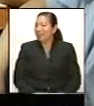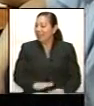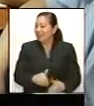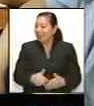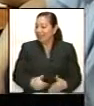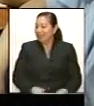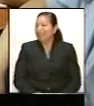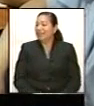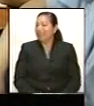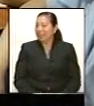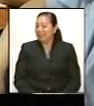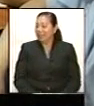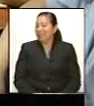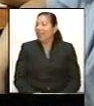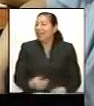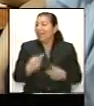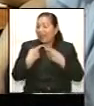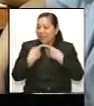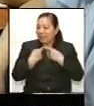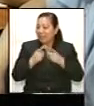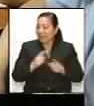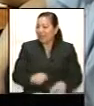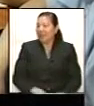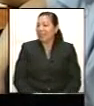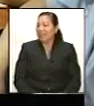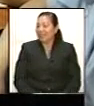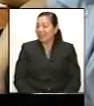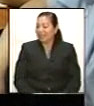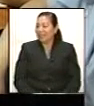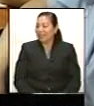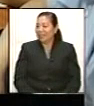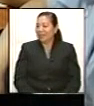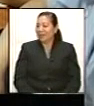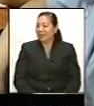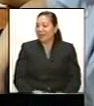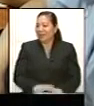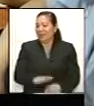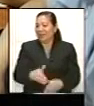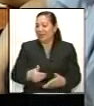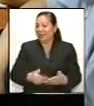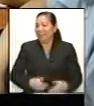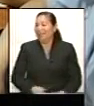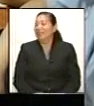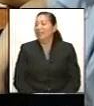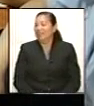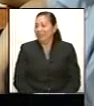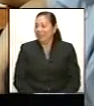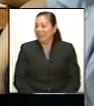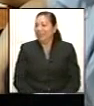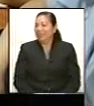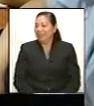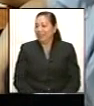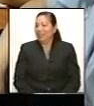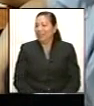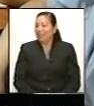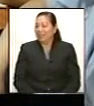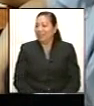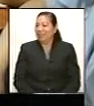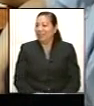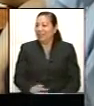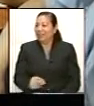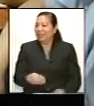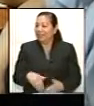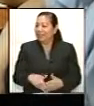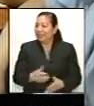para nosotros como plataforma informativa no debería en ese caso ser asignado, porque es como decir, yo como usuario, ¿no?,